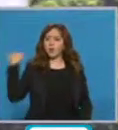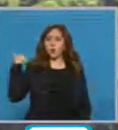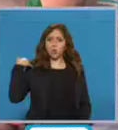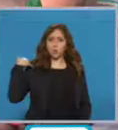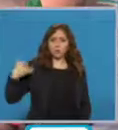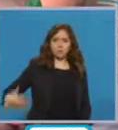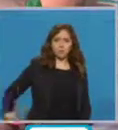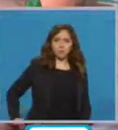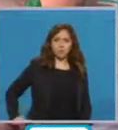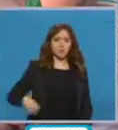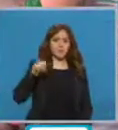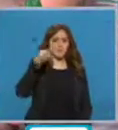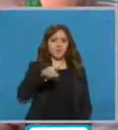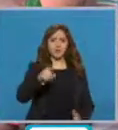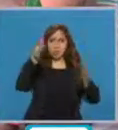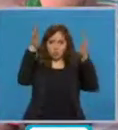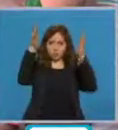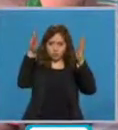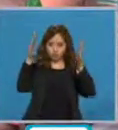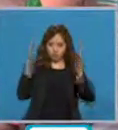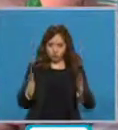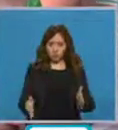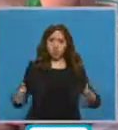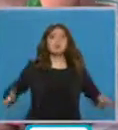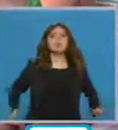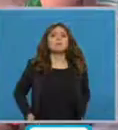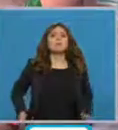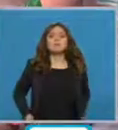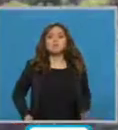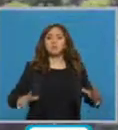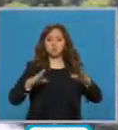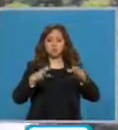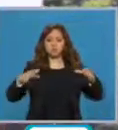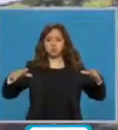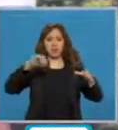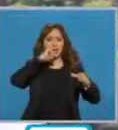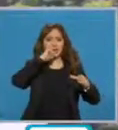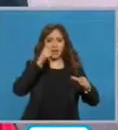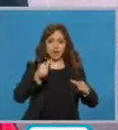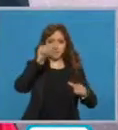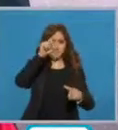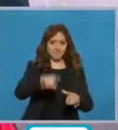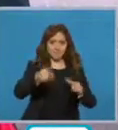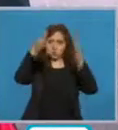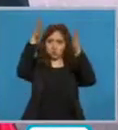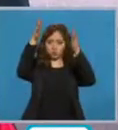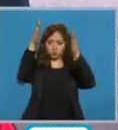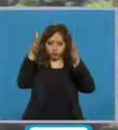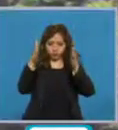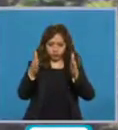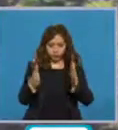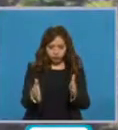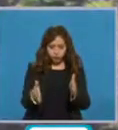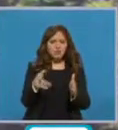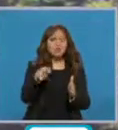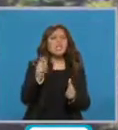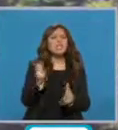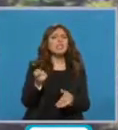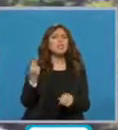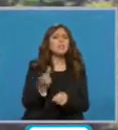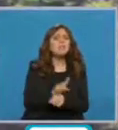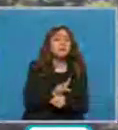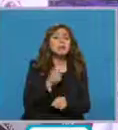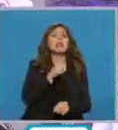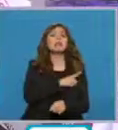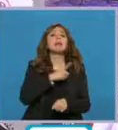la cadera son simétricas, una cintura que no está marcada, entonces es una línea, exactamente, es una línea recta. Entonces, ¿qué pasa ahí? ¿Qué es lo que tenemos que